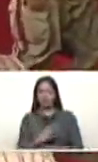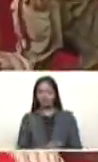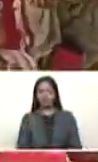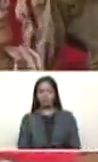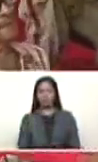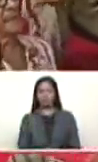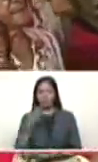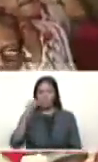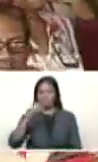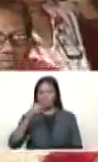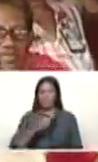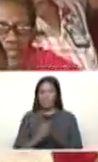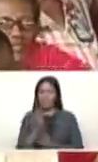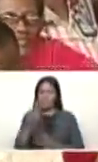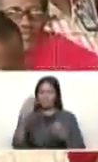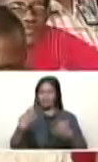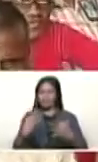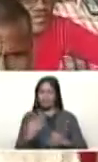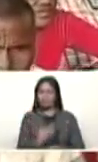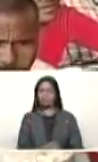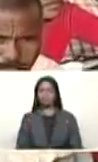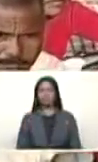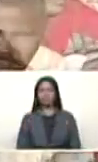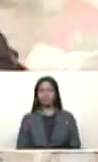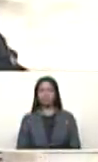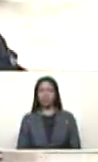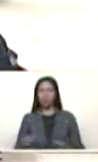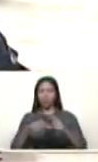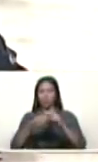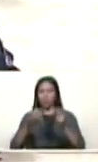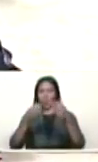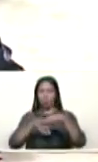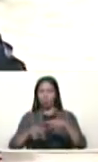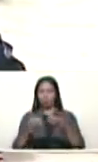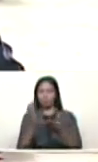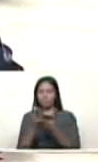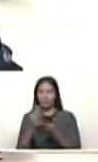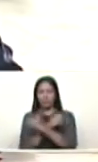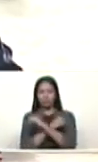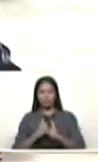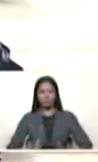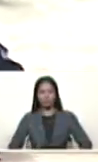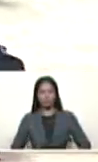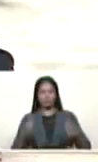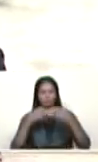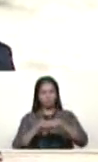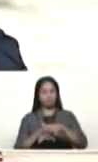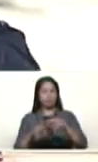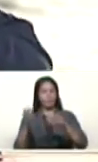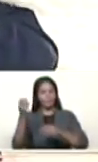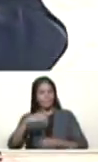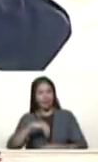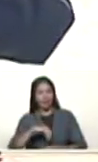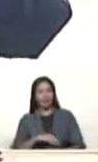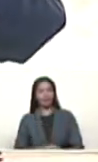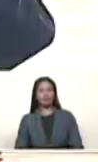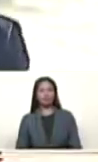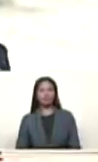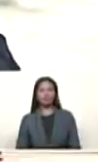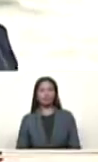Así es, leales siempre. La unión y la cohesión de la Fuerza Armada Nacional Bolivariana